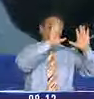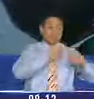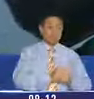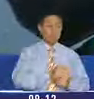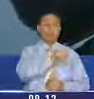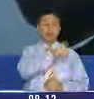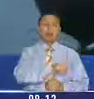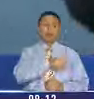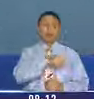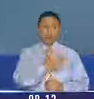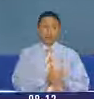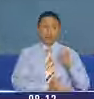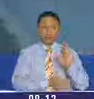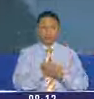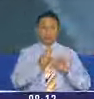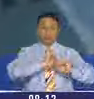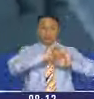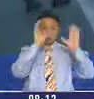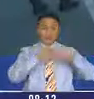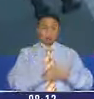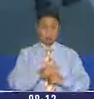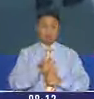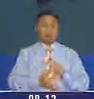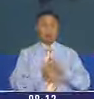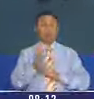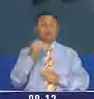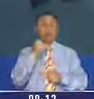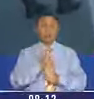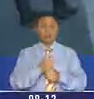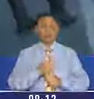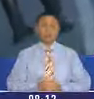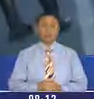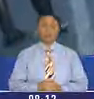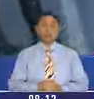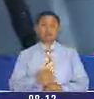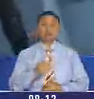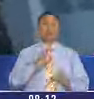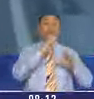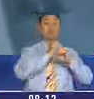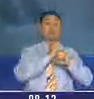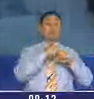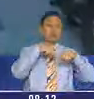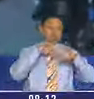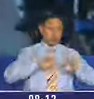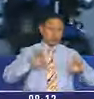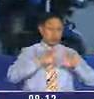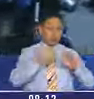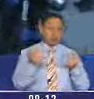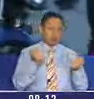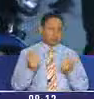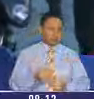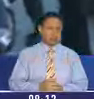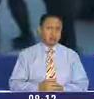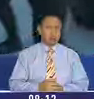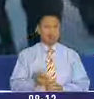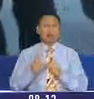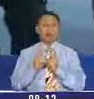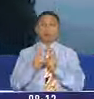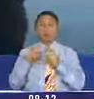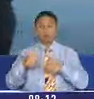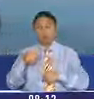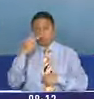pues sale a tempranas horas para poder dirigirse a sus diferentes trabajos. En la noche es muy importante también que se realice este trabajo. Los vecinos ya